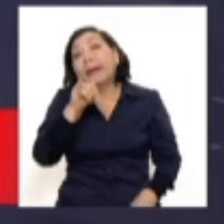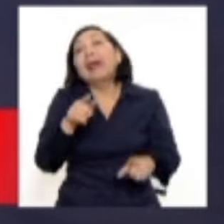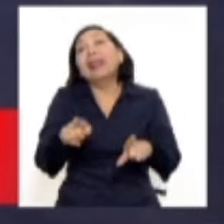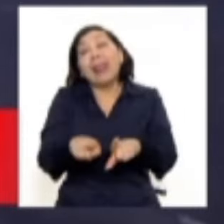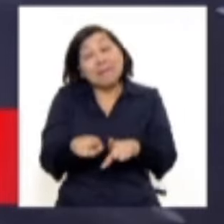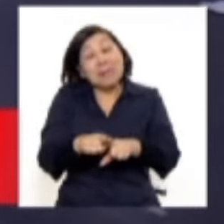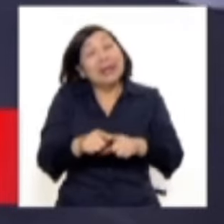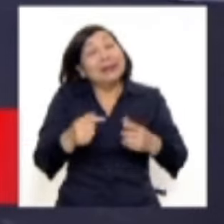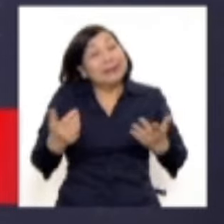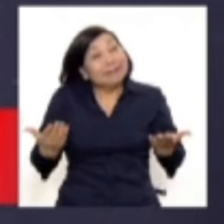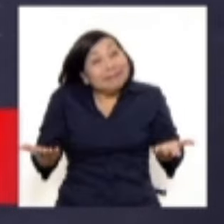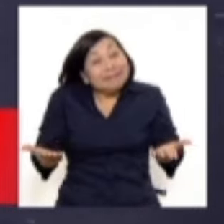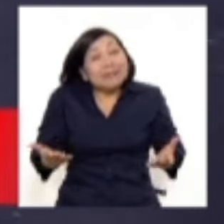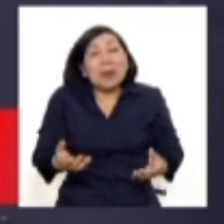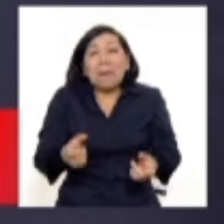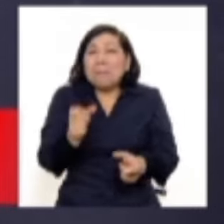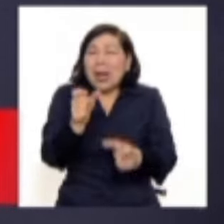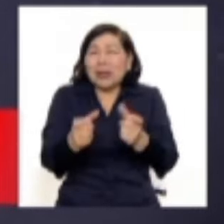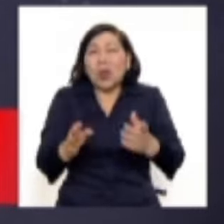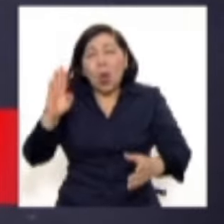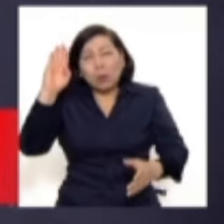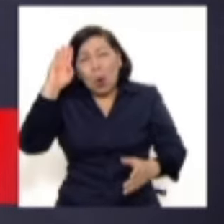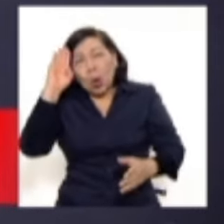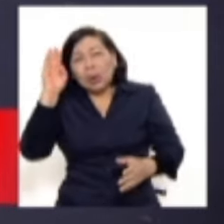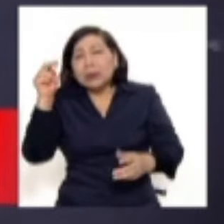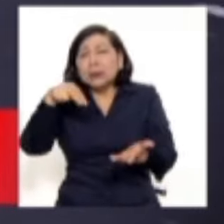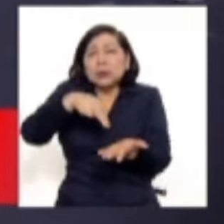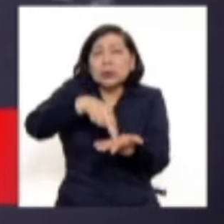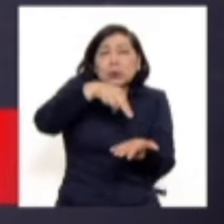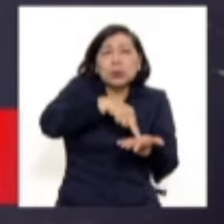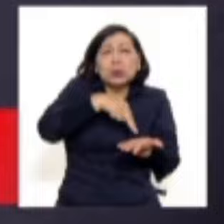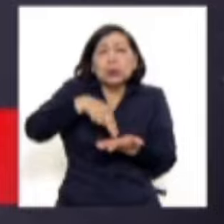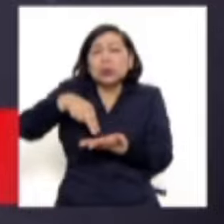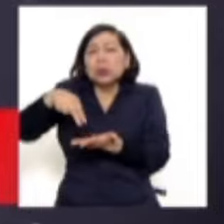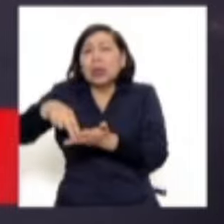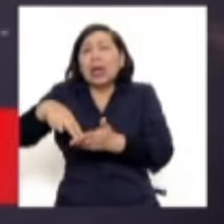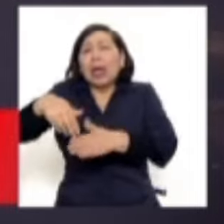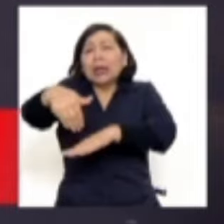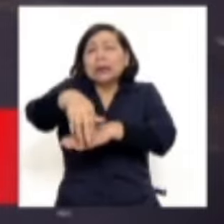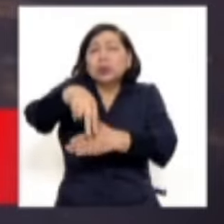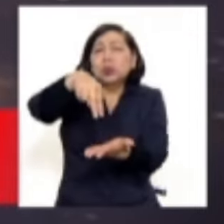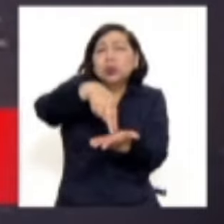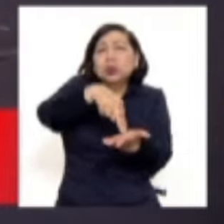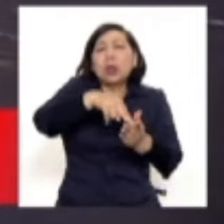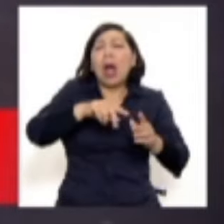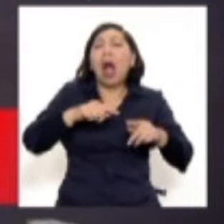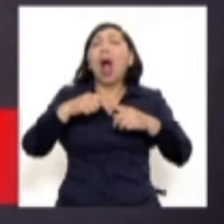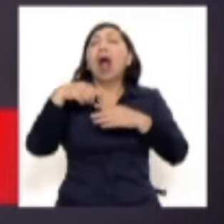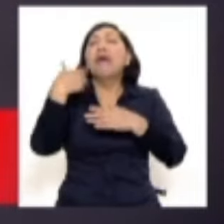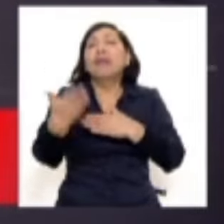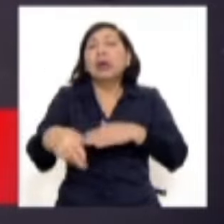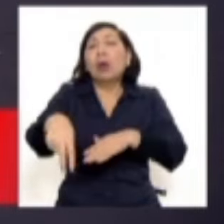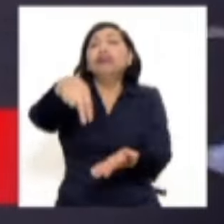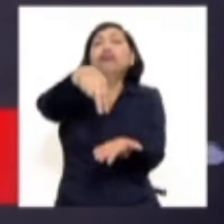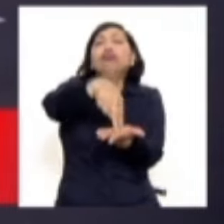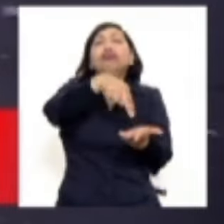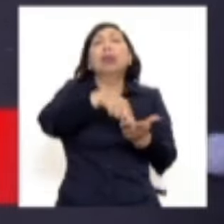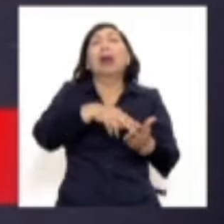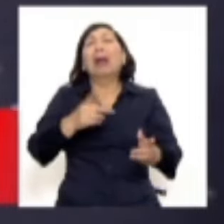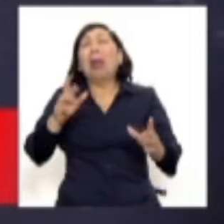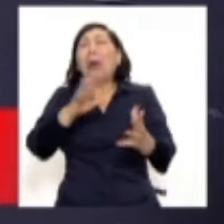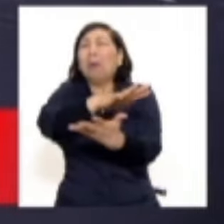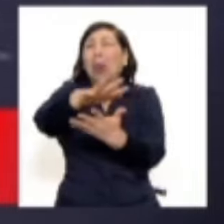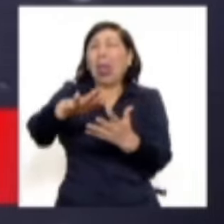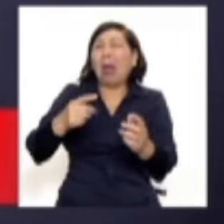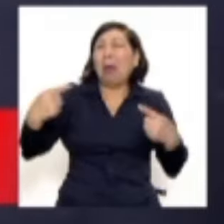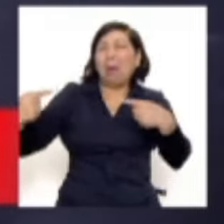A propósito de esto, gran contingente policial estuvo en estas calles, en las inmediaciones, para evitar algunos